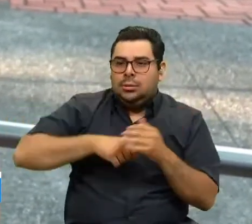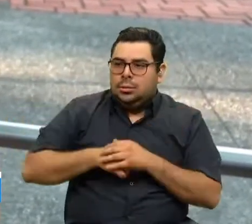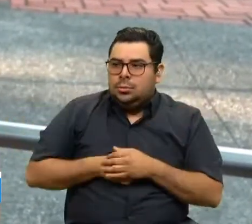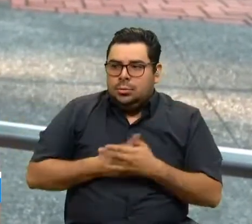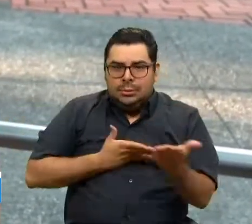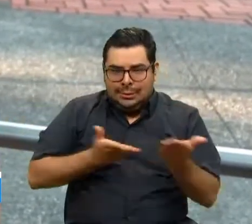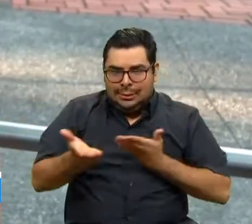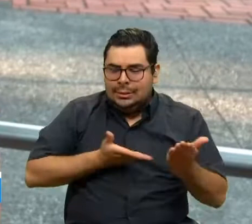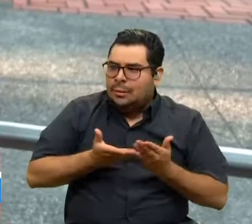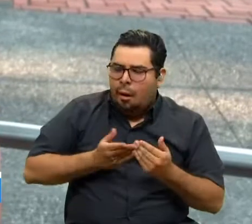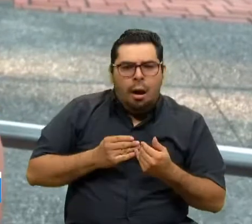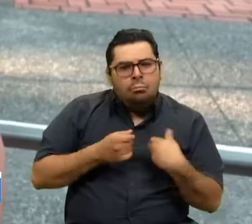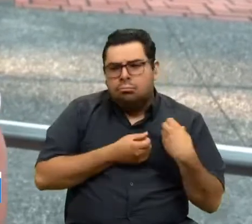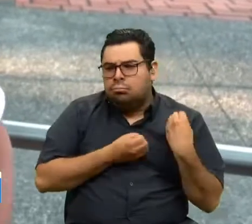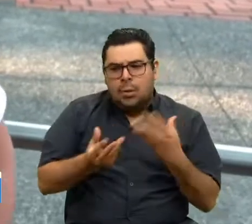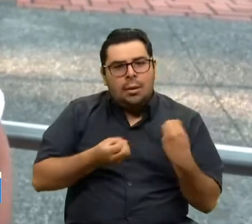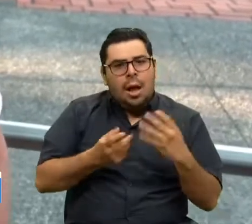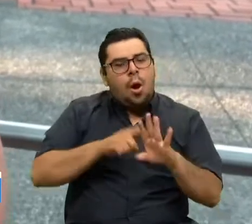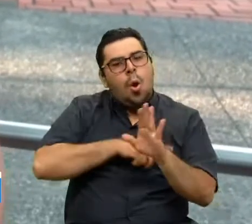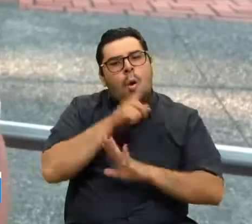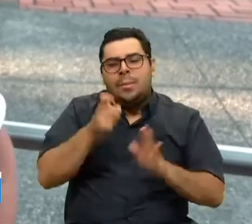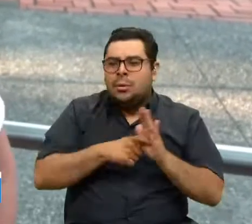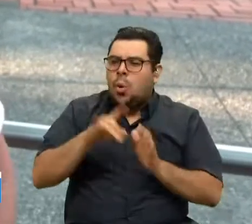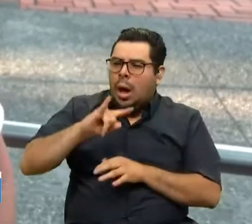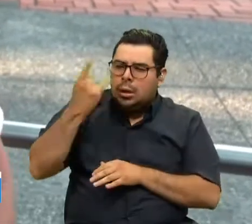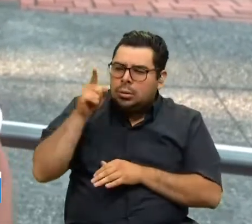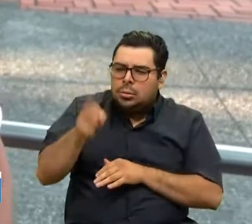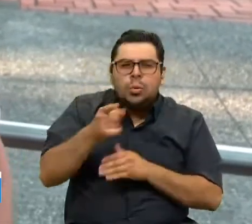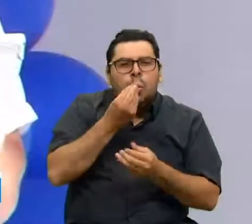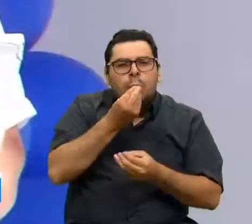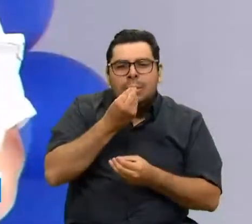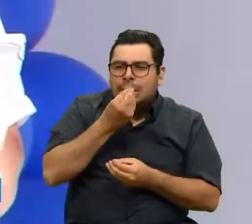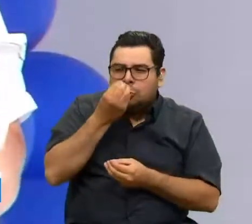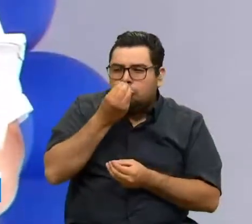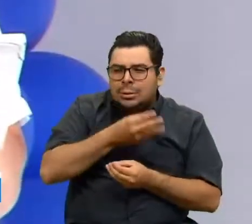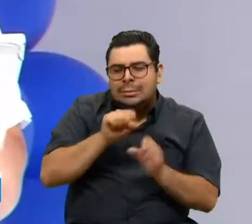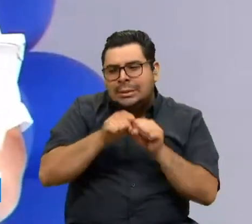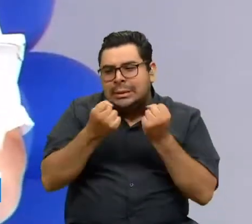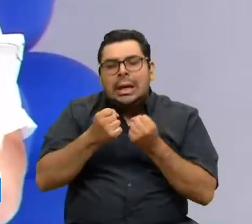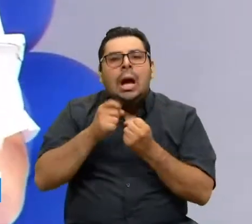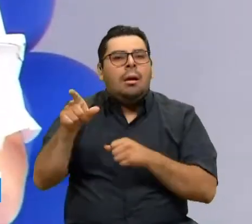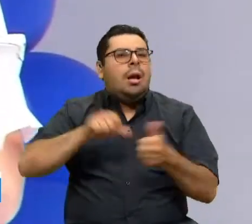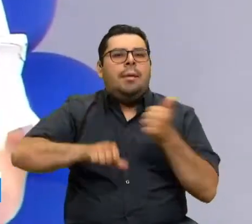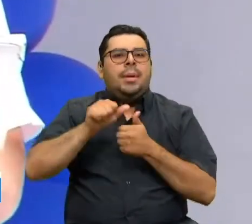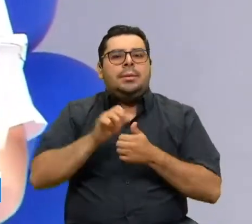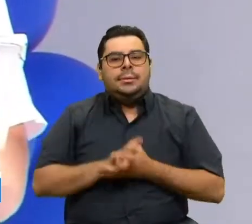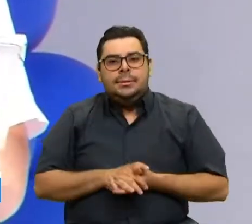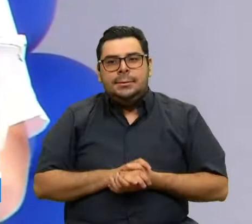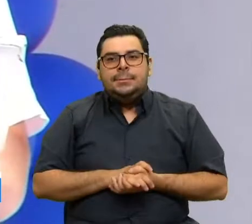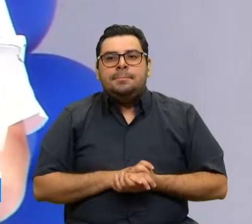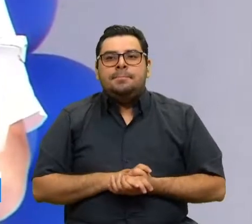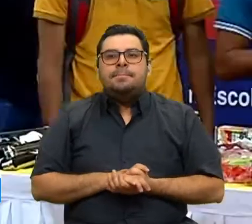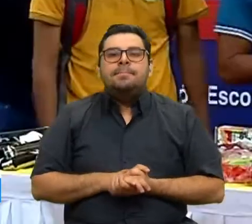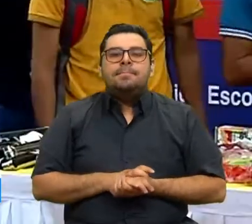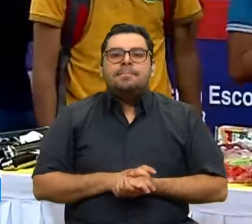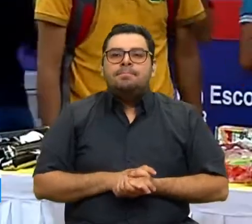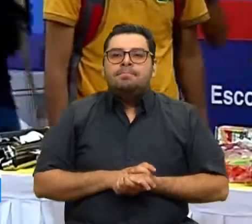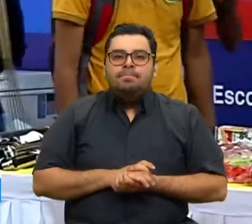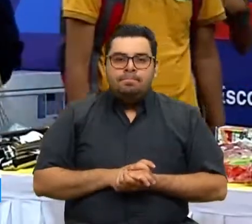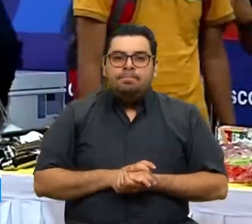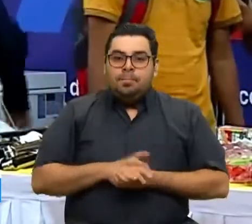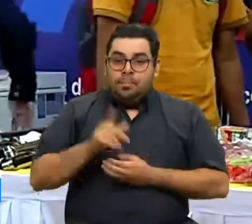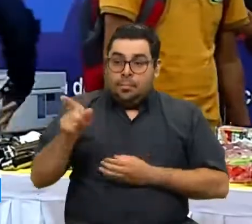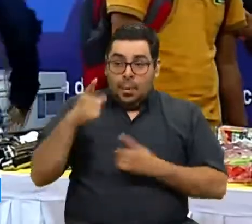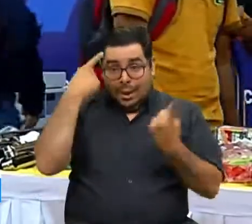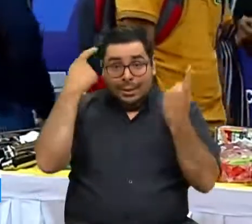la reposición de cualquier alimento que se considere en este acto para el consumo. Como parte de la estrategia del PAE en el departamento,